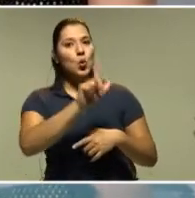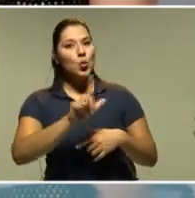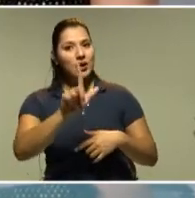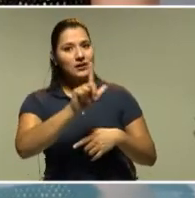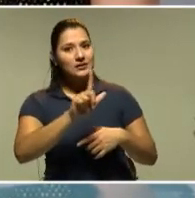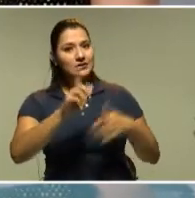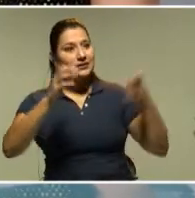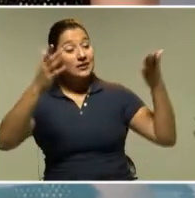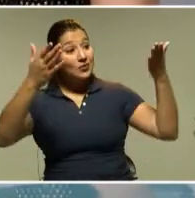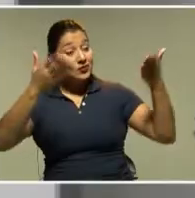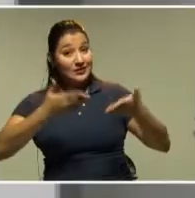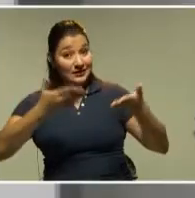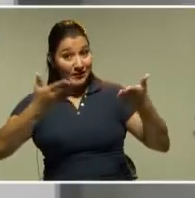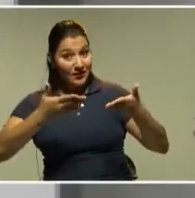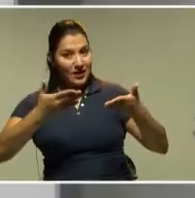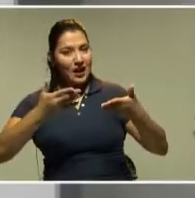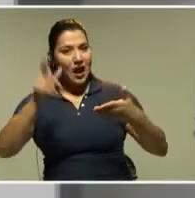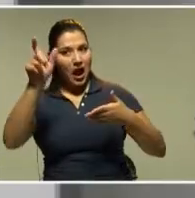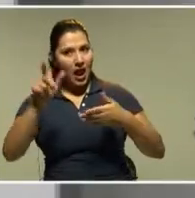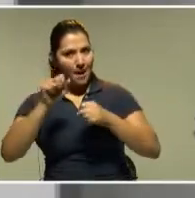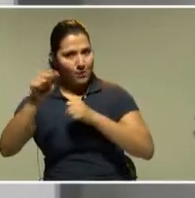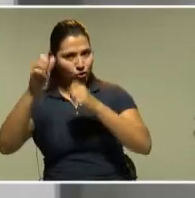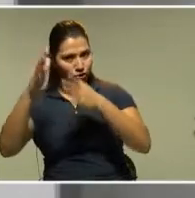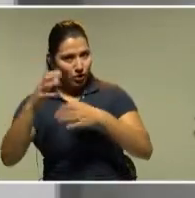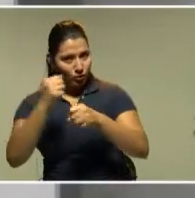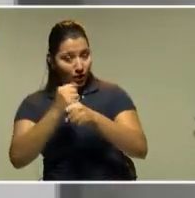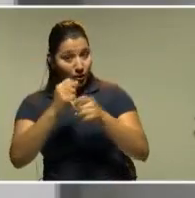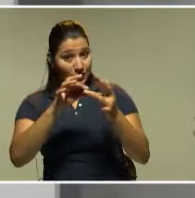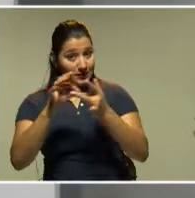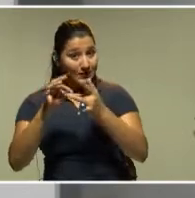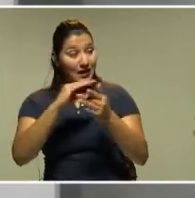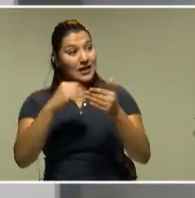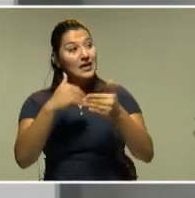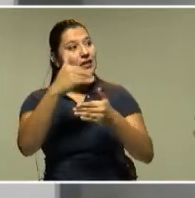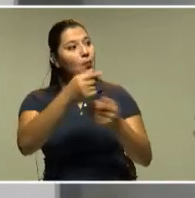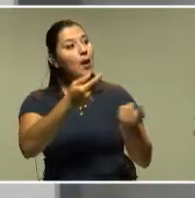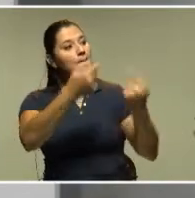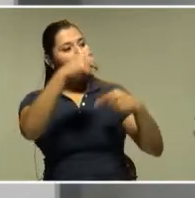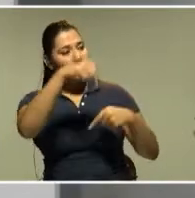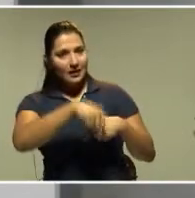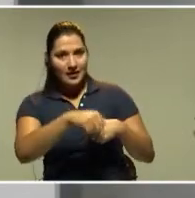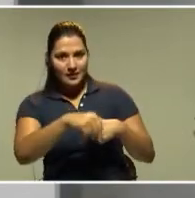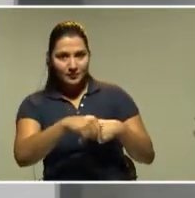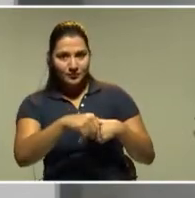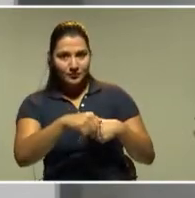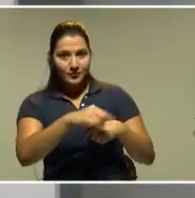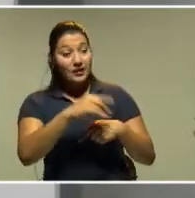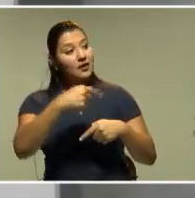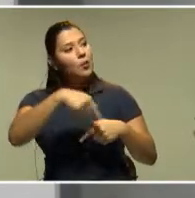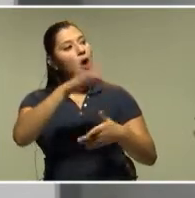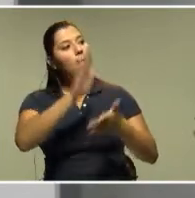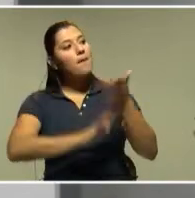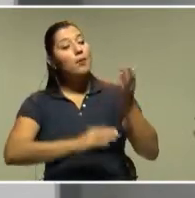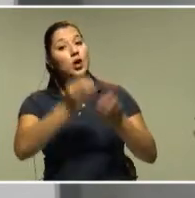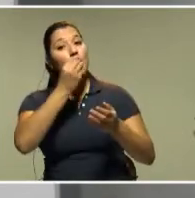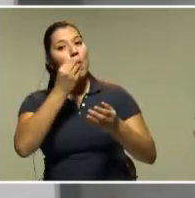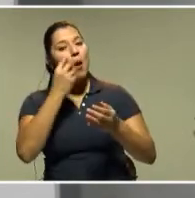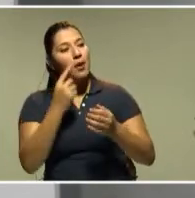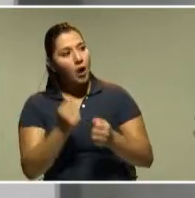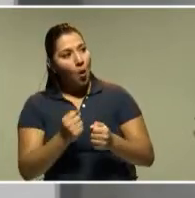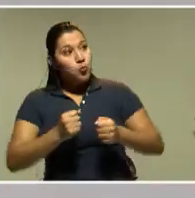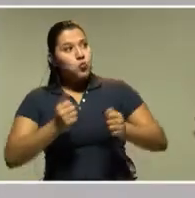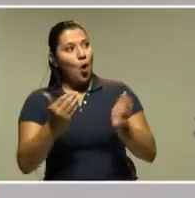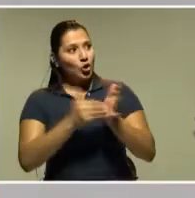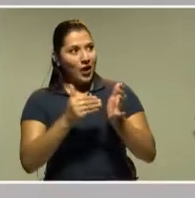la contrincante, vamos a ir a hacerle un trabajo especial y después de eso se viene para acá y después nos vamos a comer para que aumente el peso que perdió.